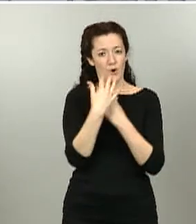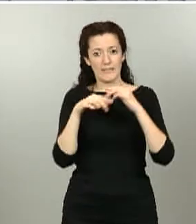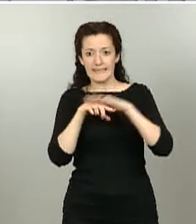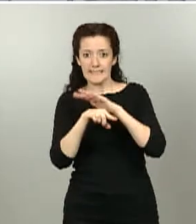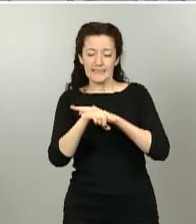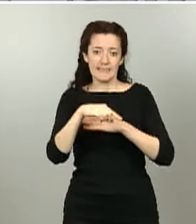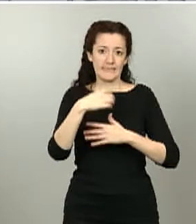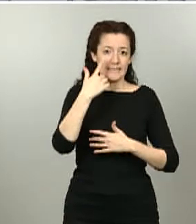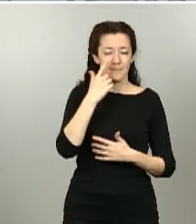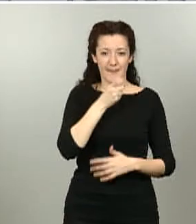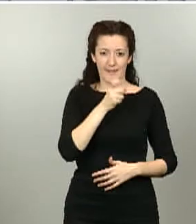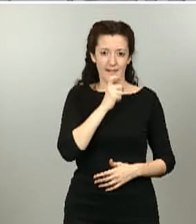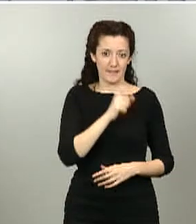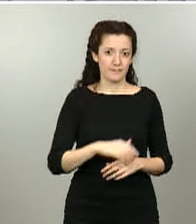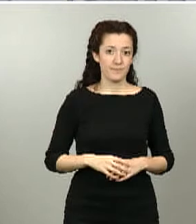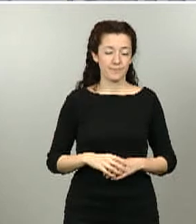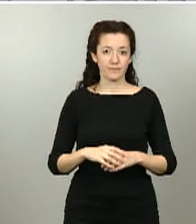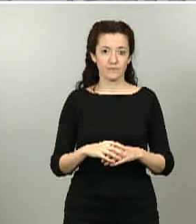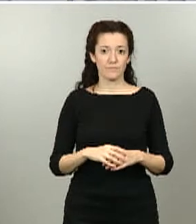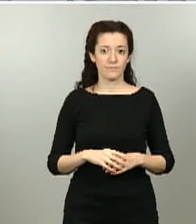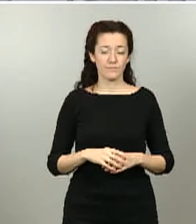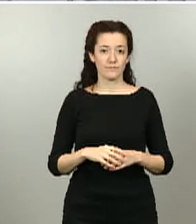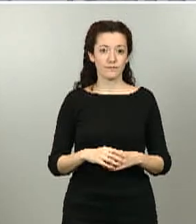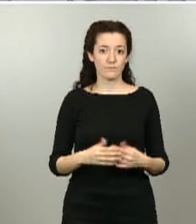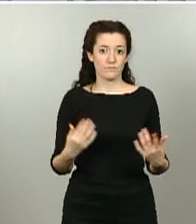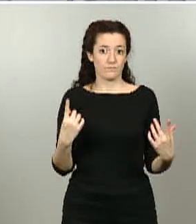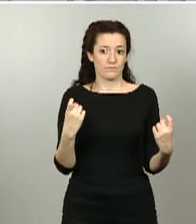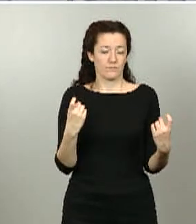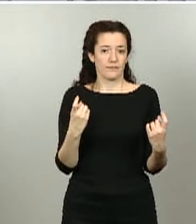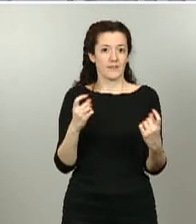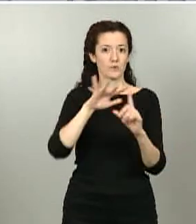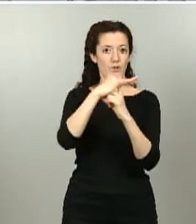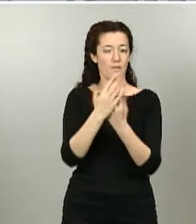sucediendo y cómo tenemos que valorar la situación y para pasar a otra